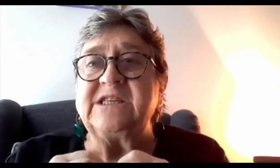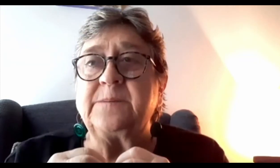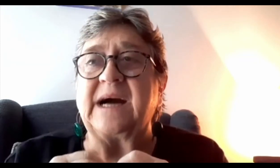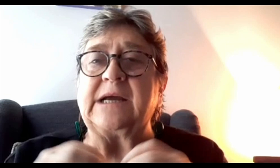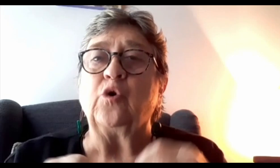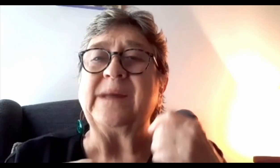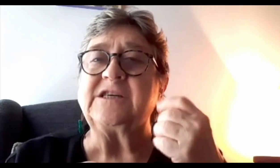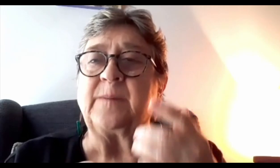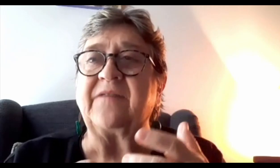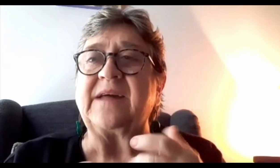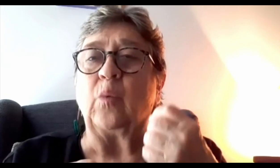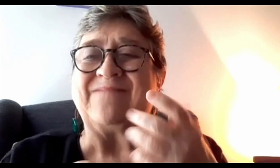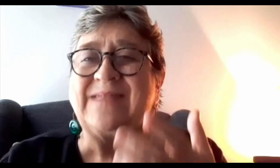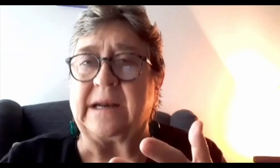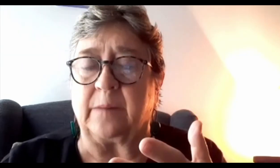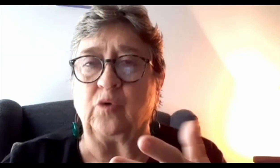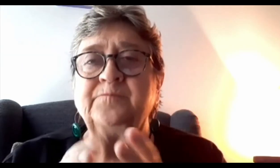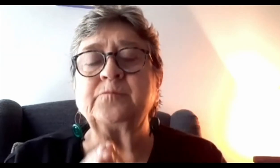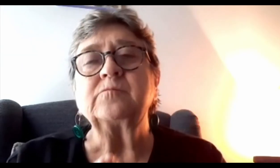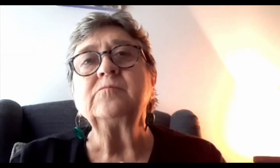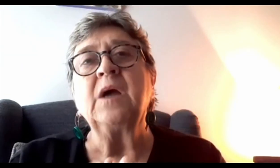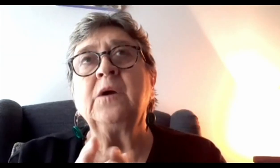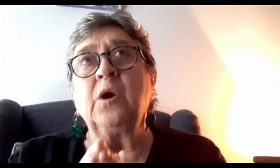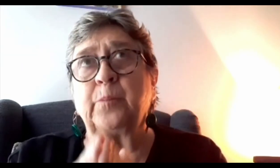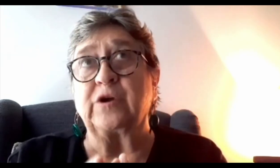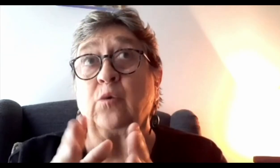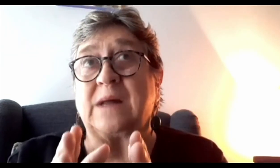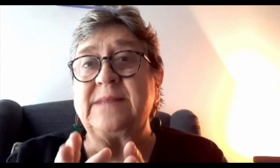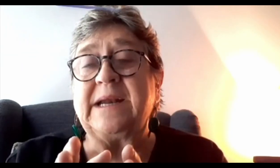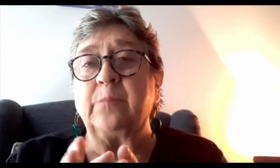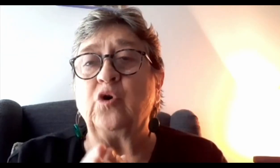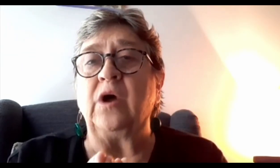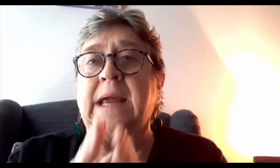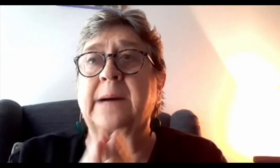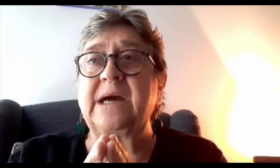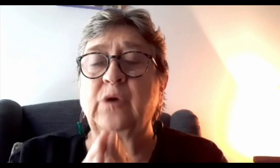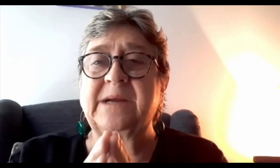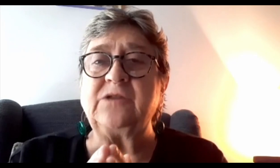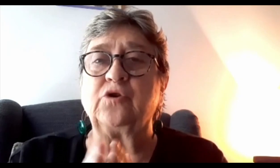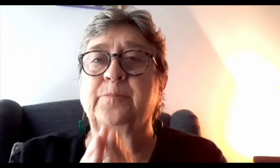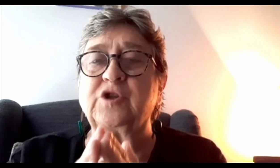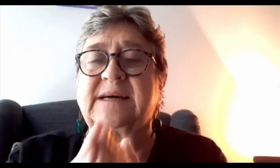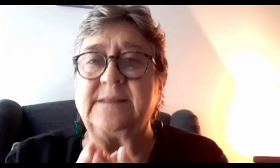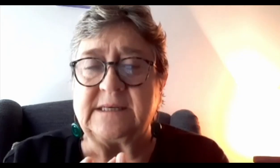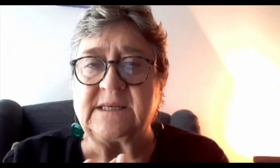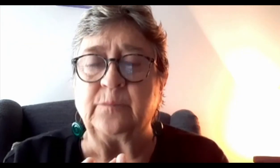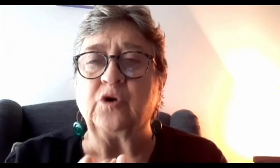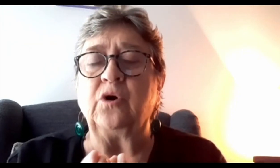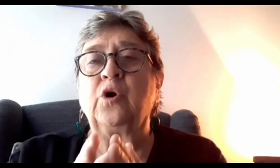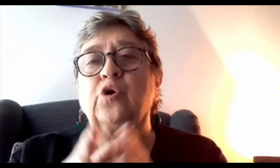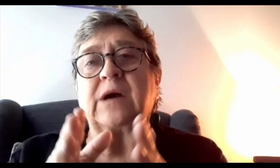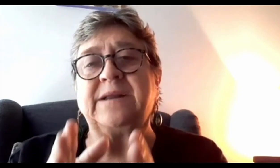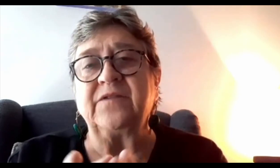yo misma, que luego me desplacé a Guantánamo, porque en Guantánamo había un evento